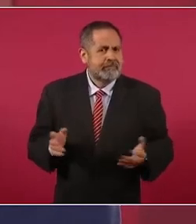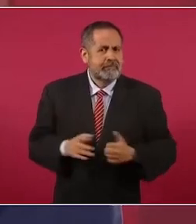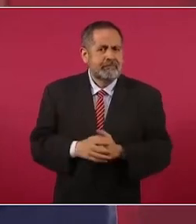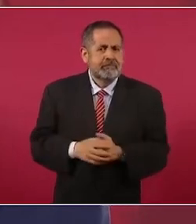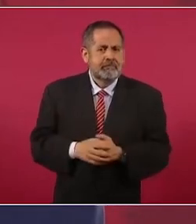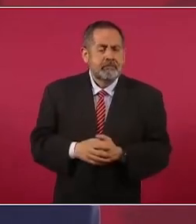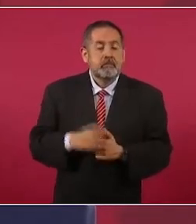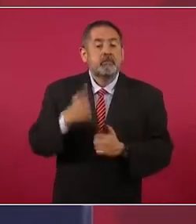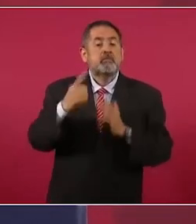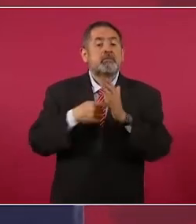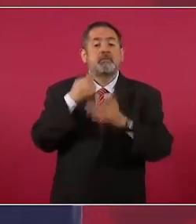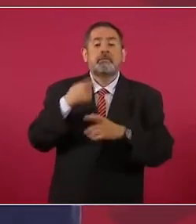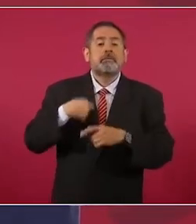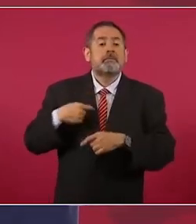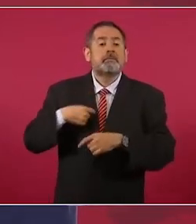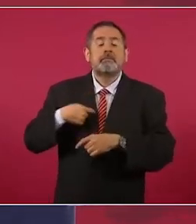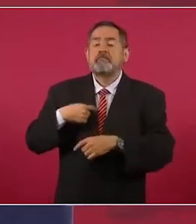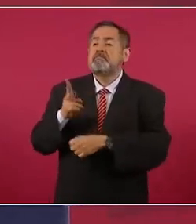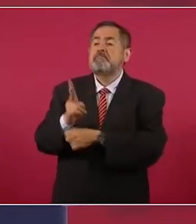Una vez invité